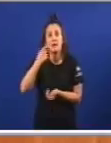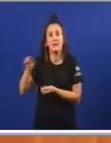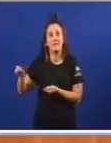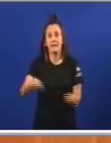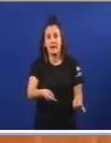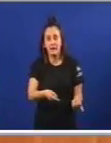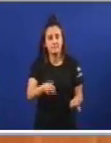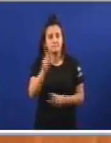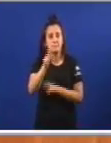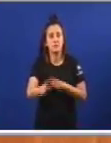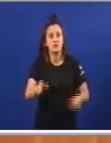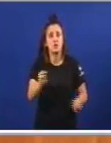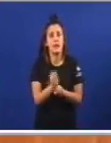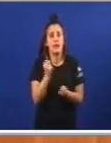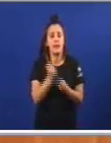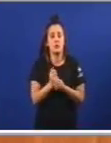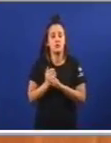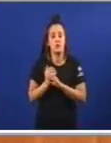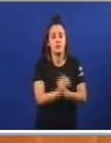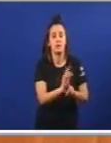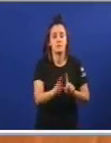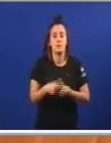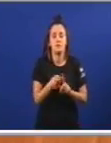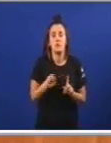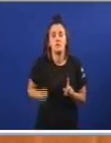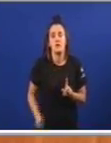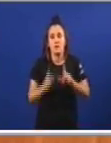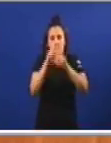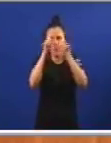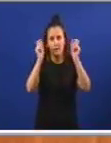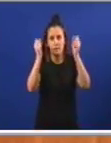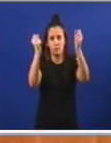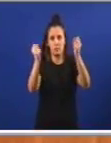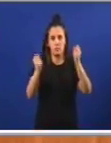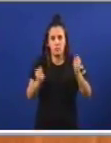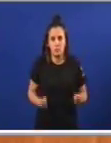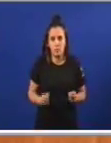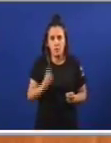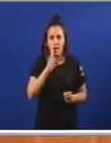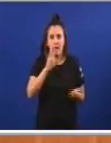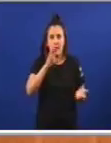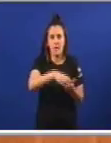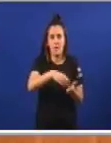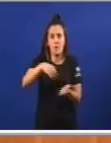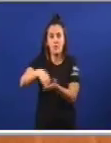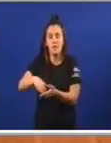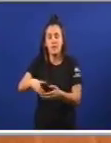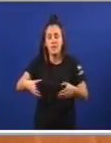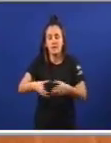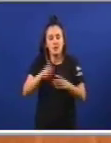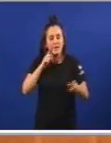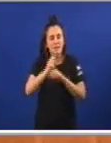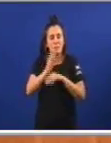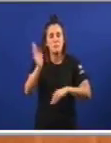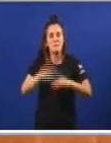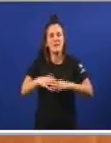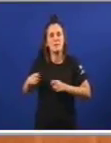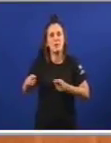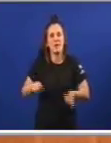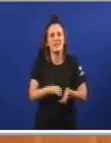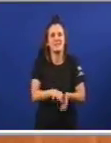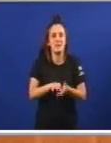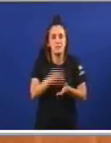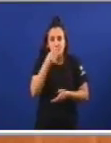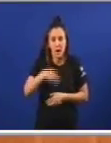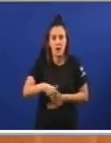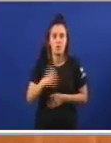vostedes de persoal suficiente, así como de profesionais de enfermería especializadas, estas unidades, para polo menos tentar dar un servizo mellor